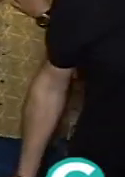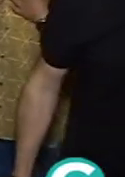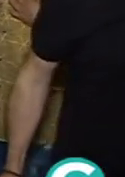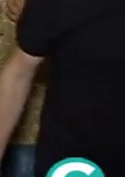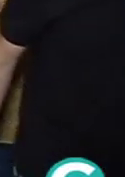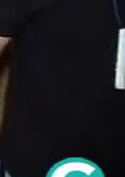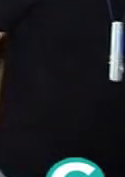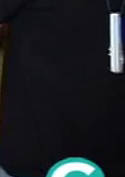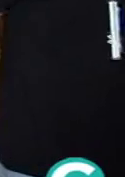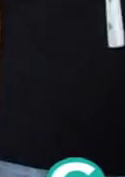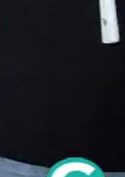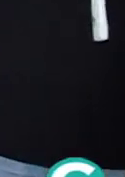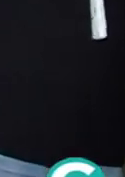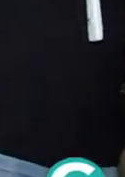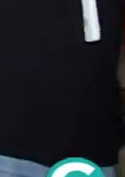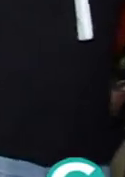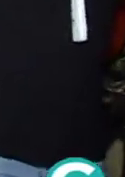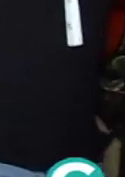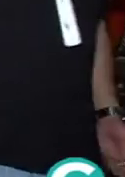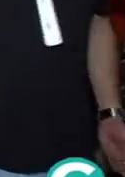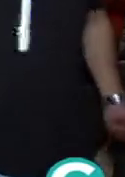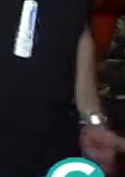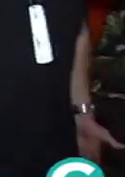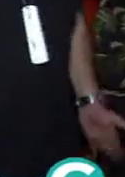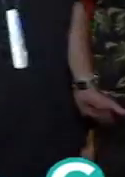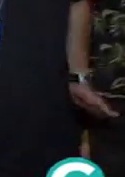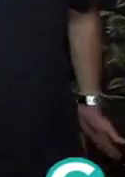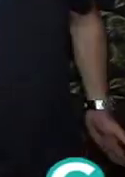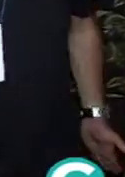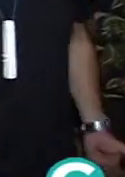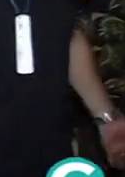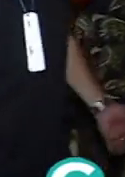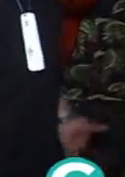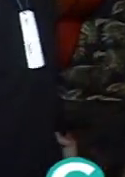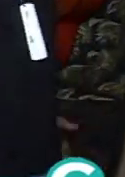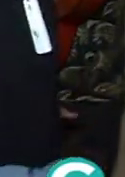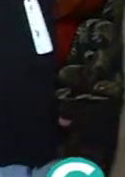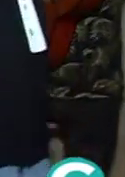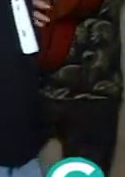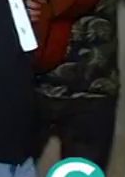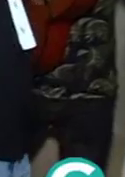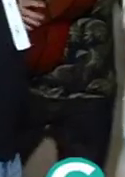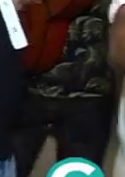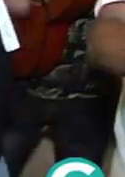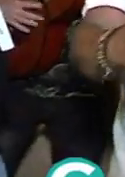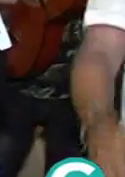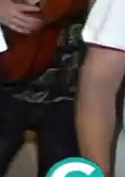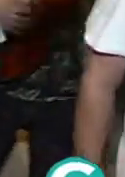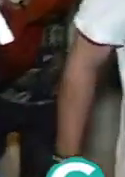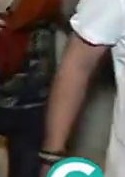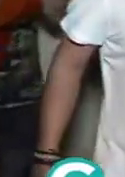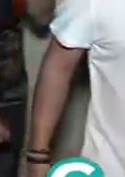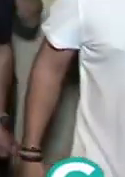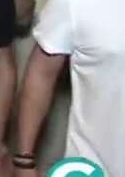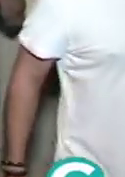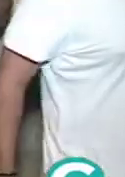jirones. Los tirantes que vinieron con el levante y una gorra caletera.